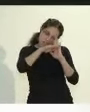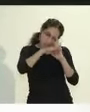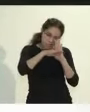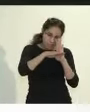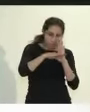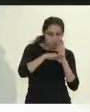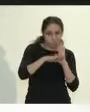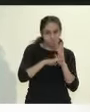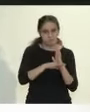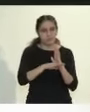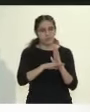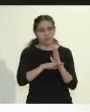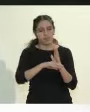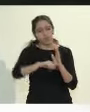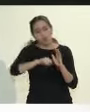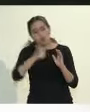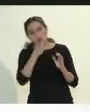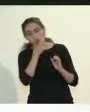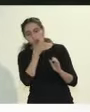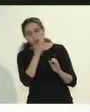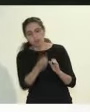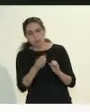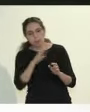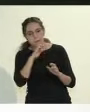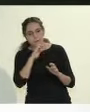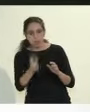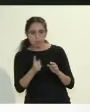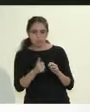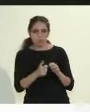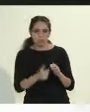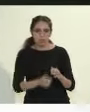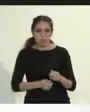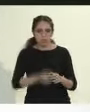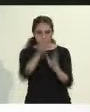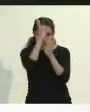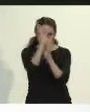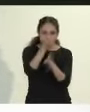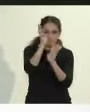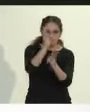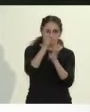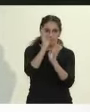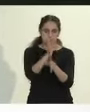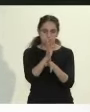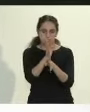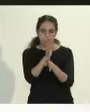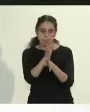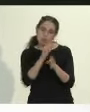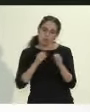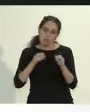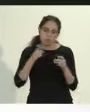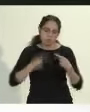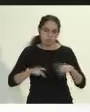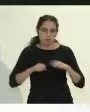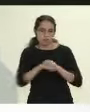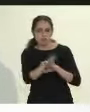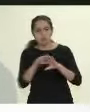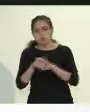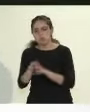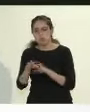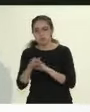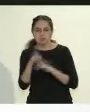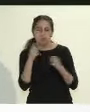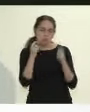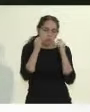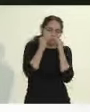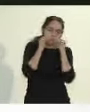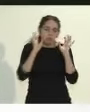promover sanciones para quienes insistan en no quedarse en casa sin motivo justificable para que de este modo no se violenten las